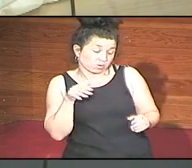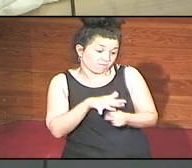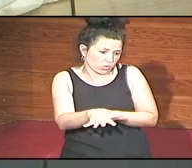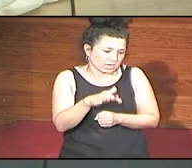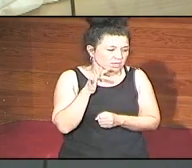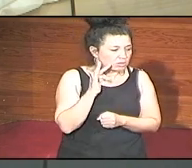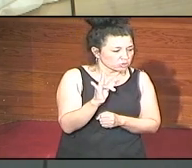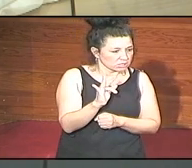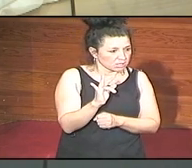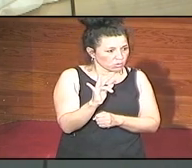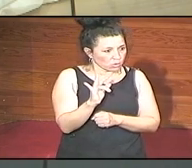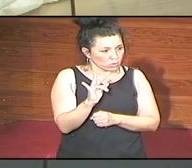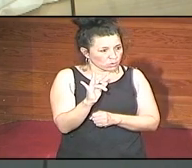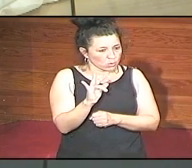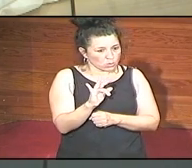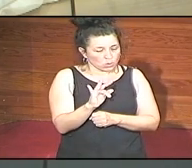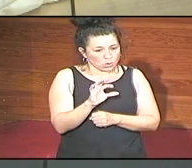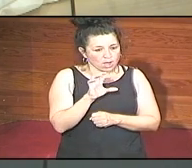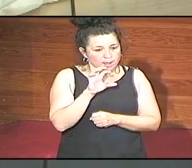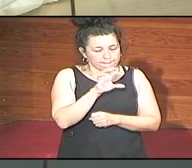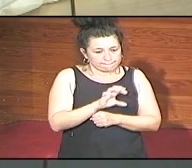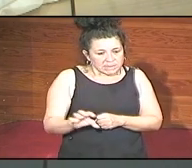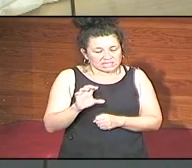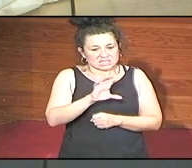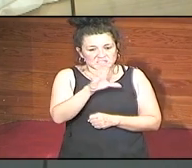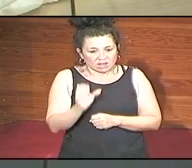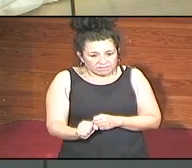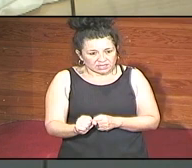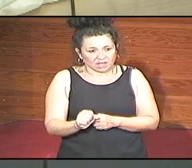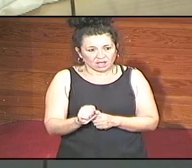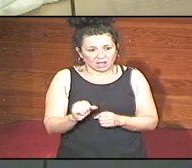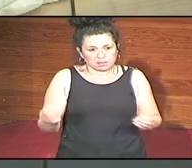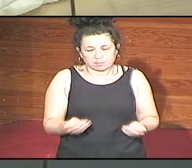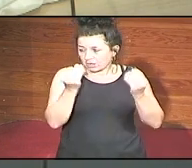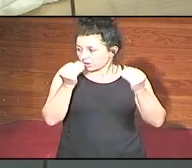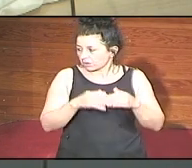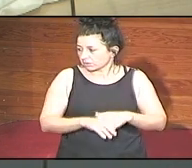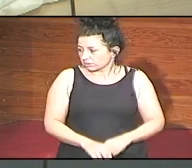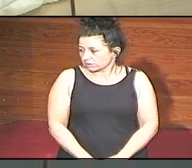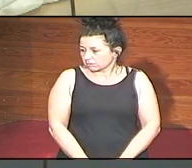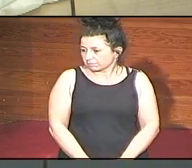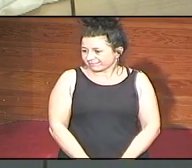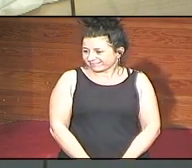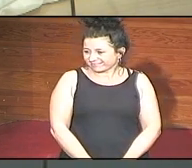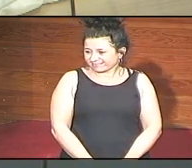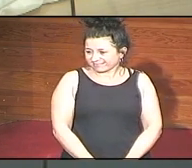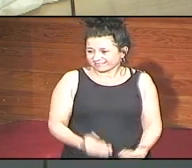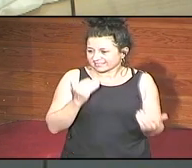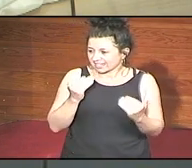para el país o áfrica o diferentes partes de áfrica mejoren gracias